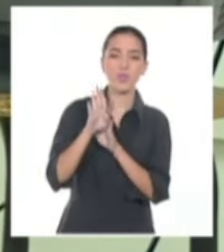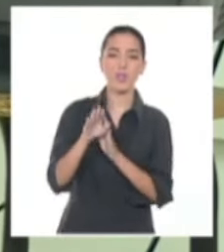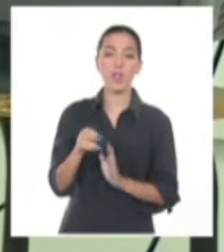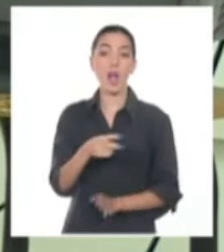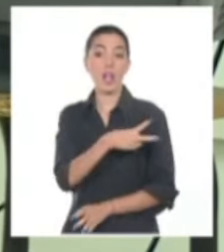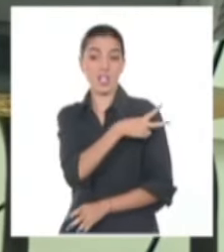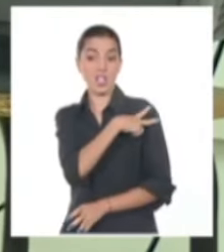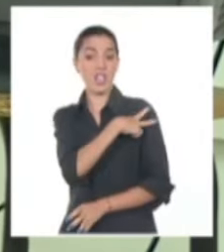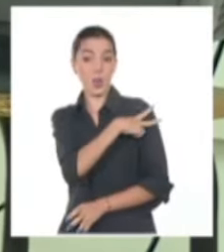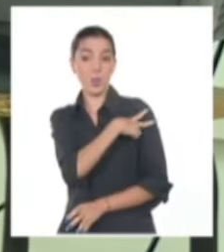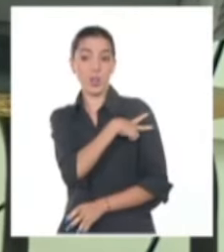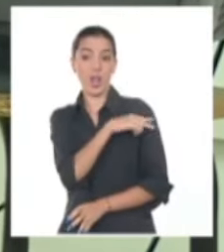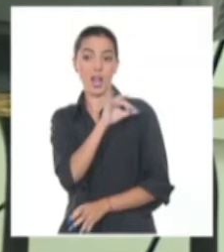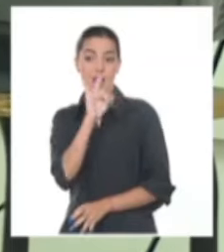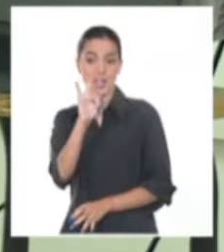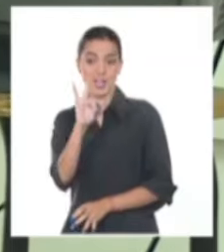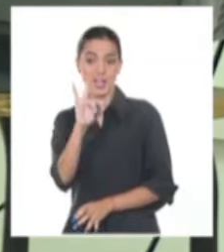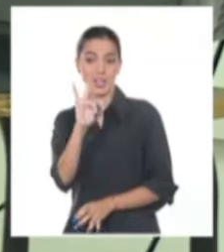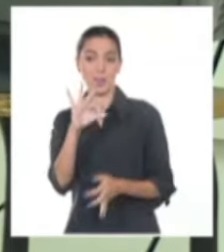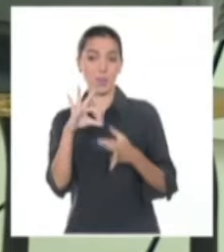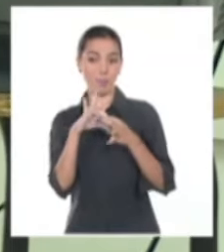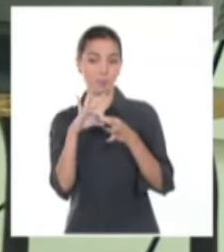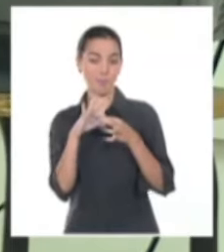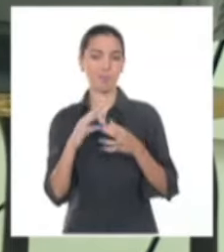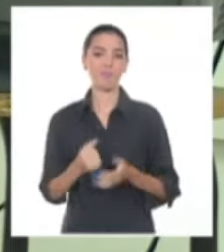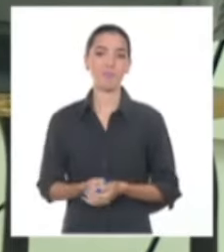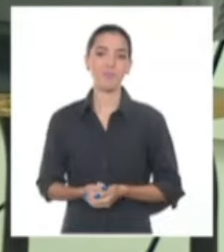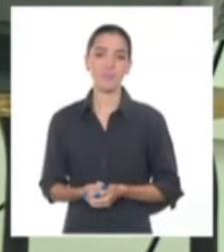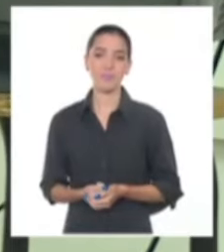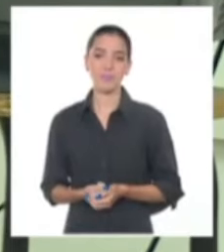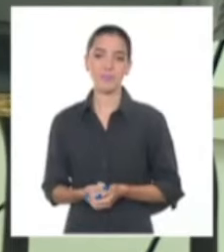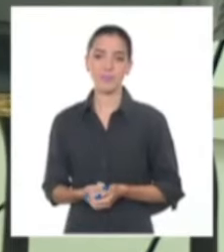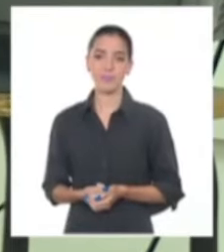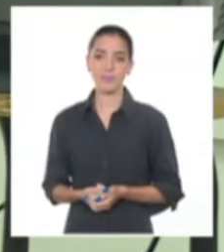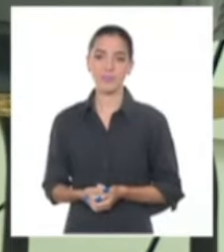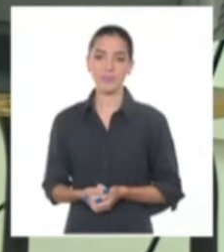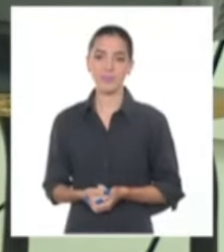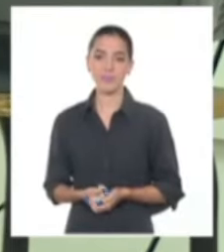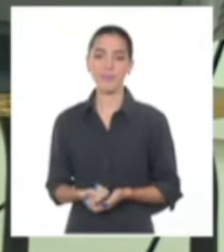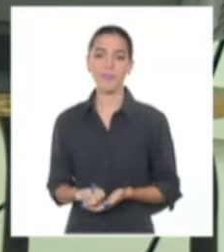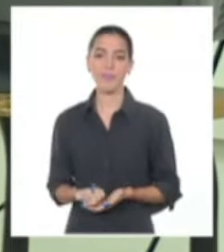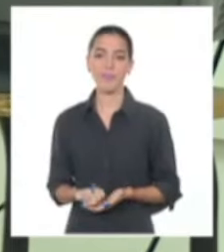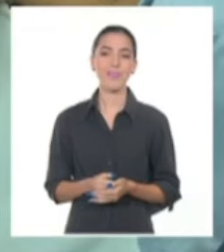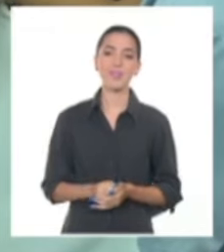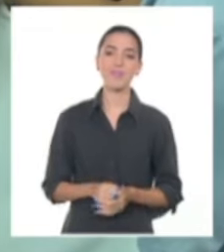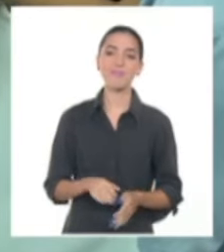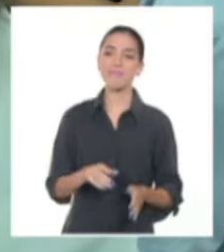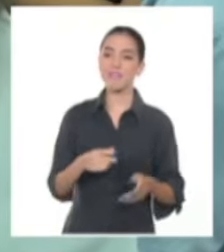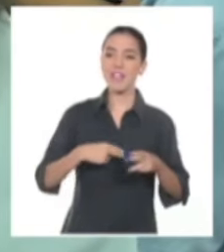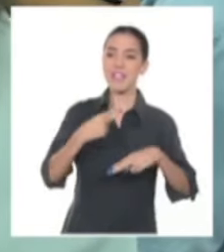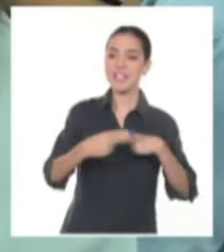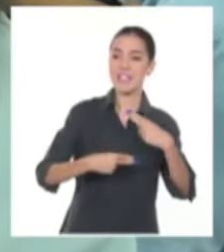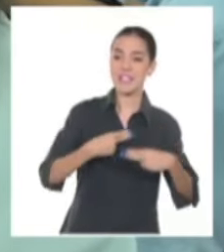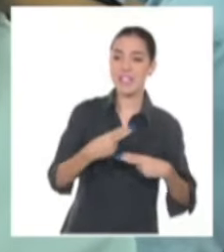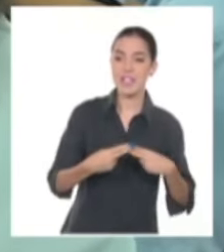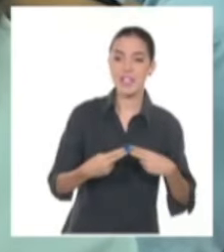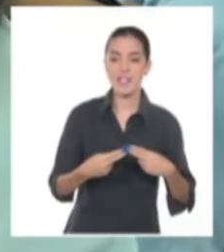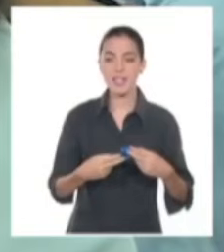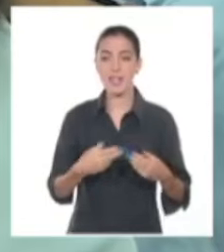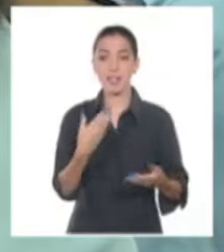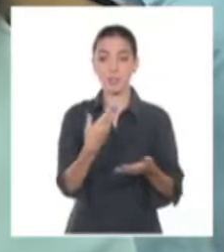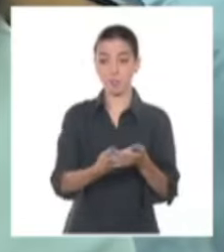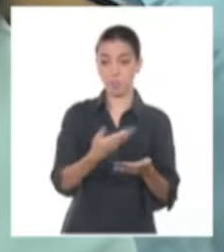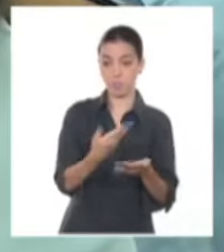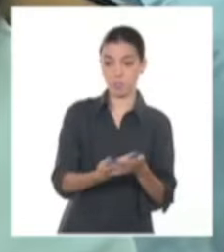nos informa de la posibilidad de entrar al IPBC sin tener la necesidad de hacer una prueba de ingreso. Nos esforzamos, no solo yo,